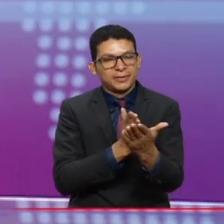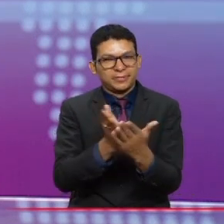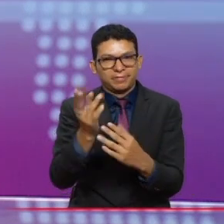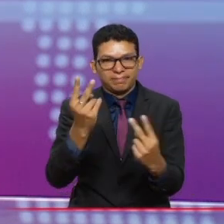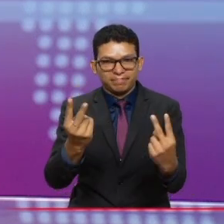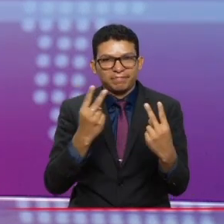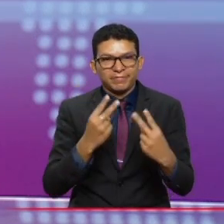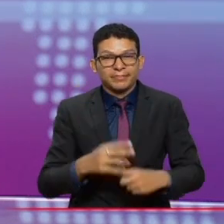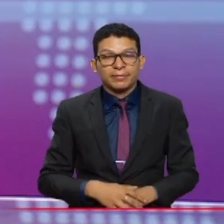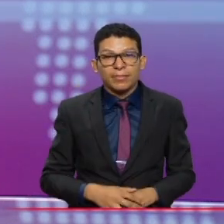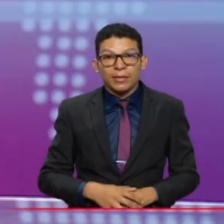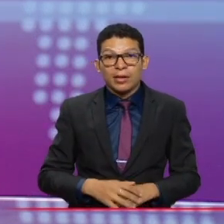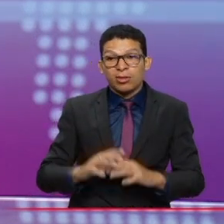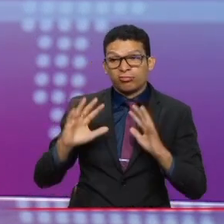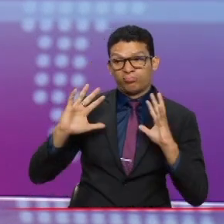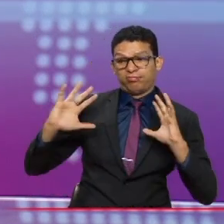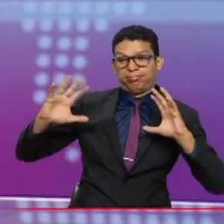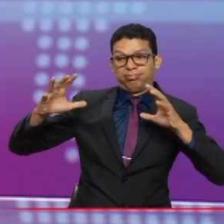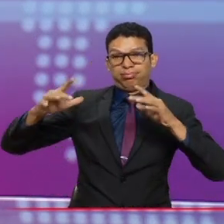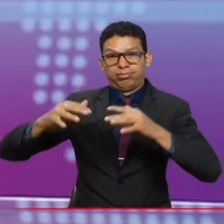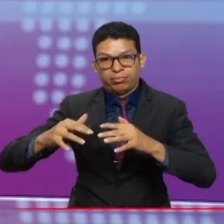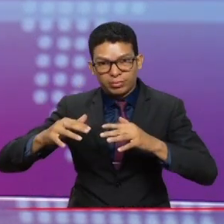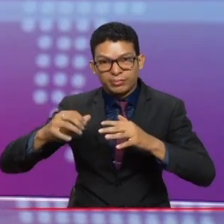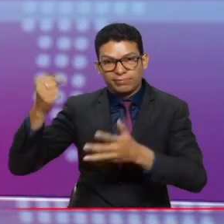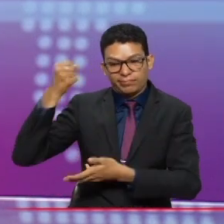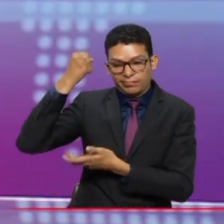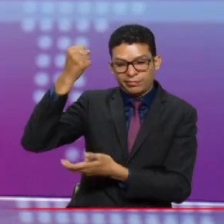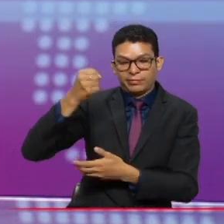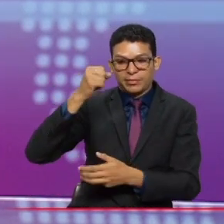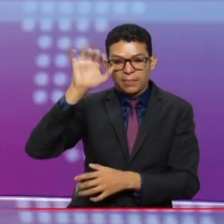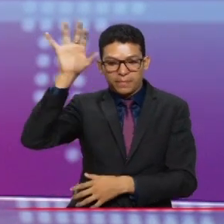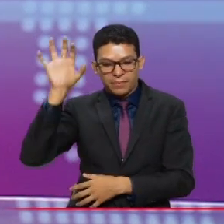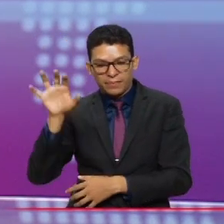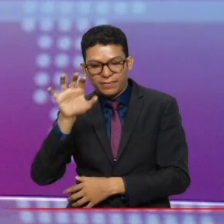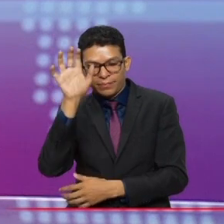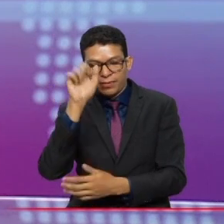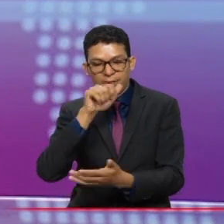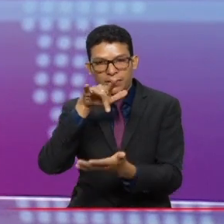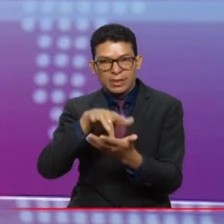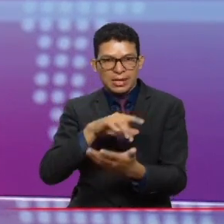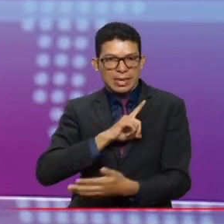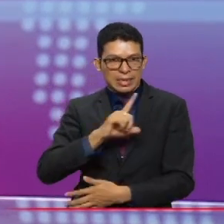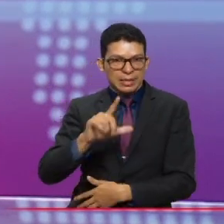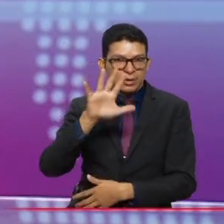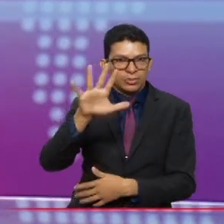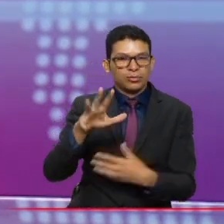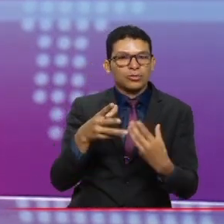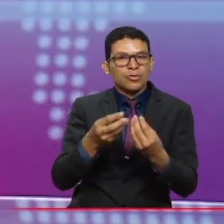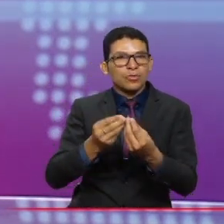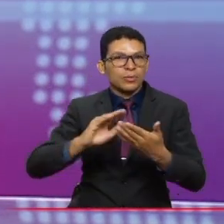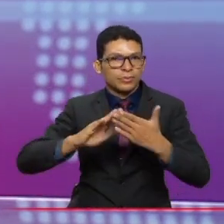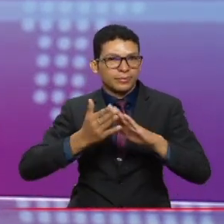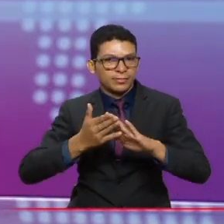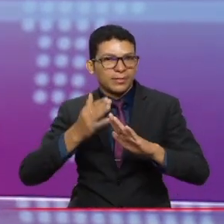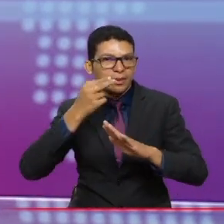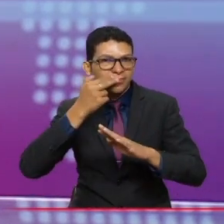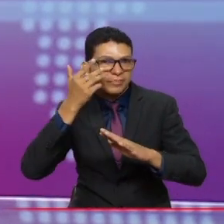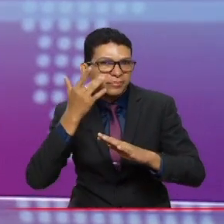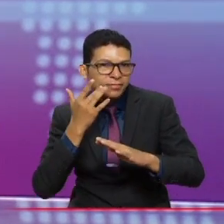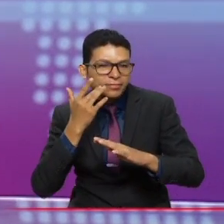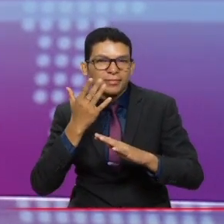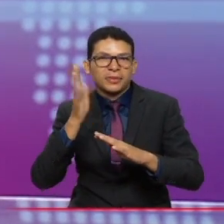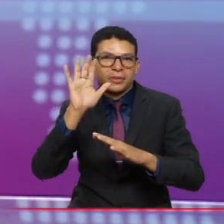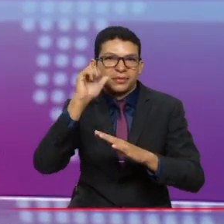Durante la cumbre de inversionistas extranjeros, liderada por la Cámara de Comercio Afro e Indígena del departamento, se anunció que se ofrecerán becas